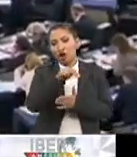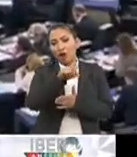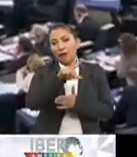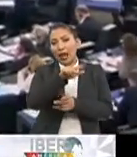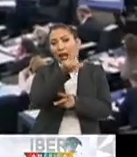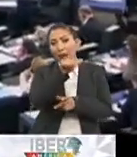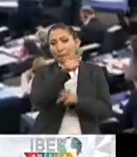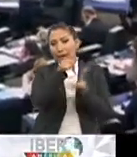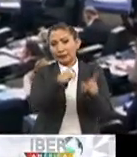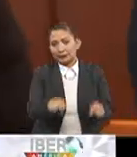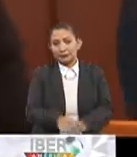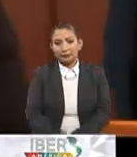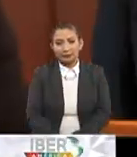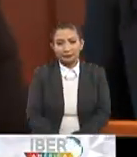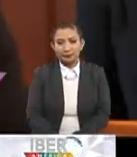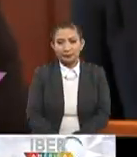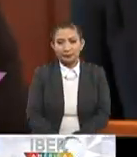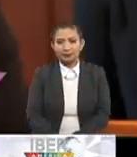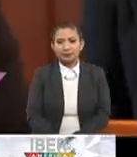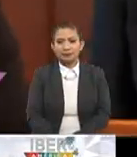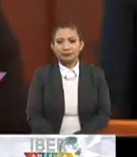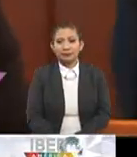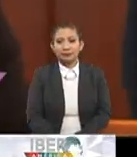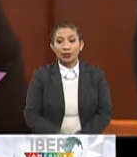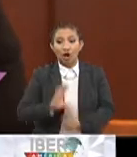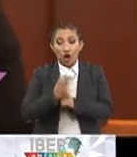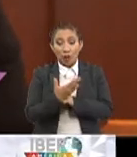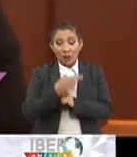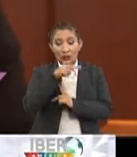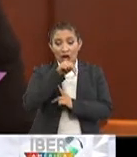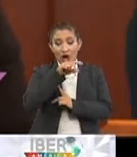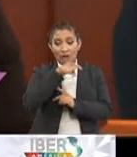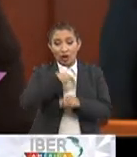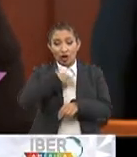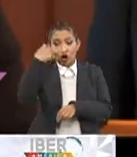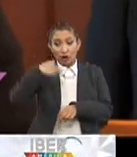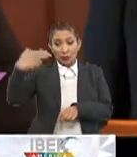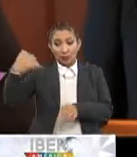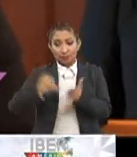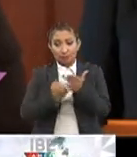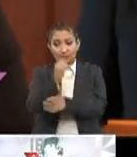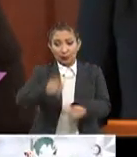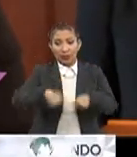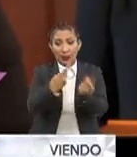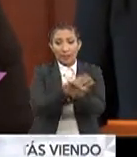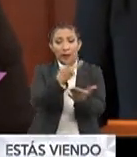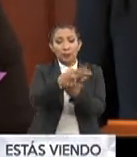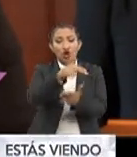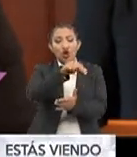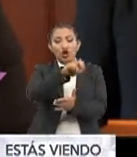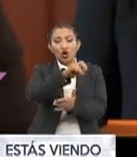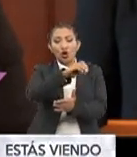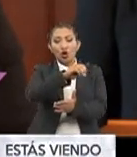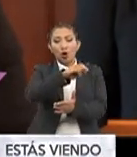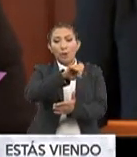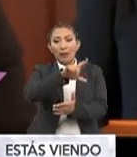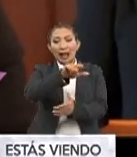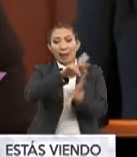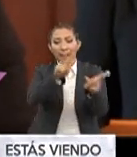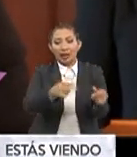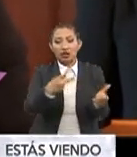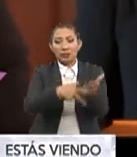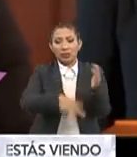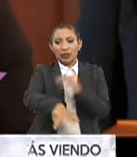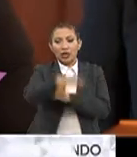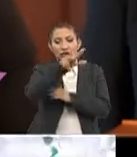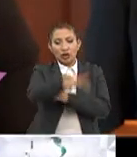de la Paz. The Norwegian Nobel Committee has decided to